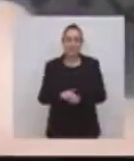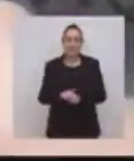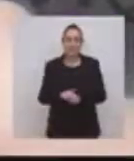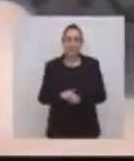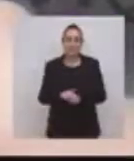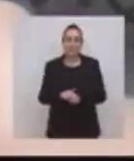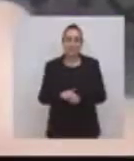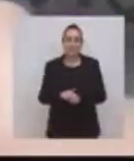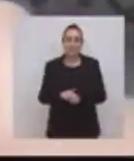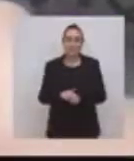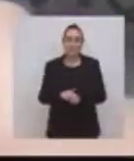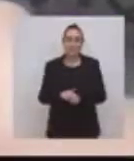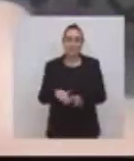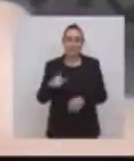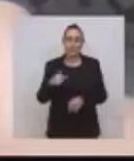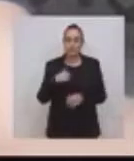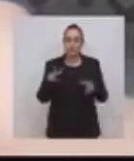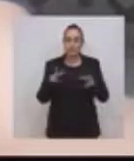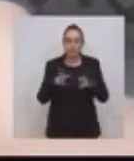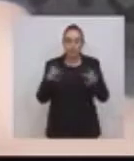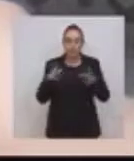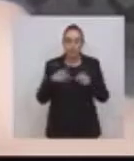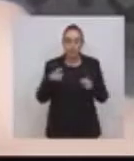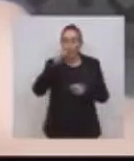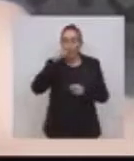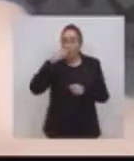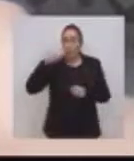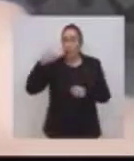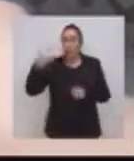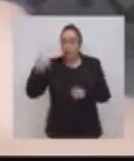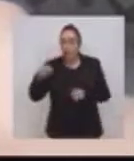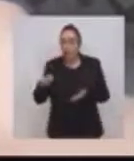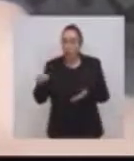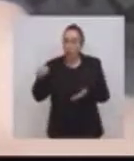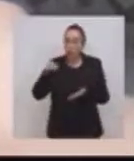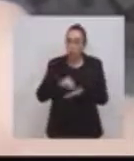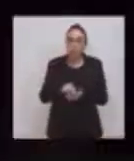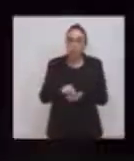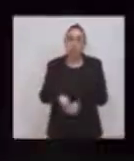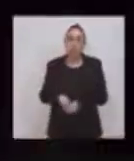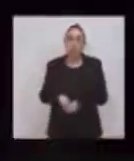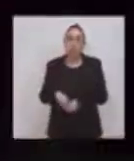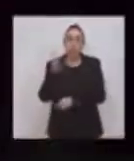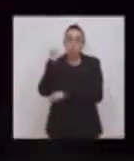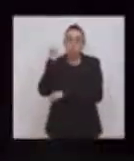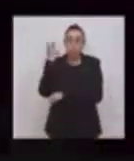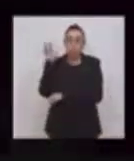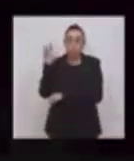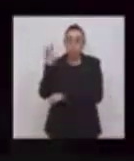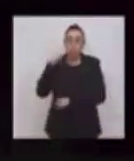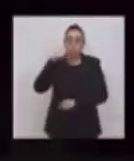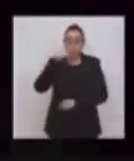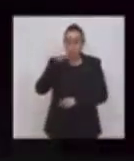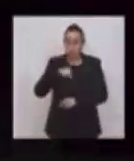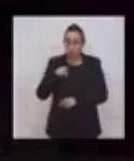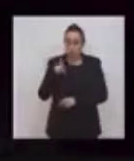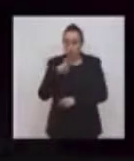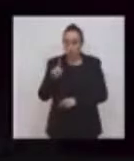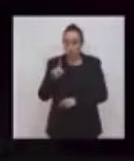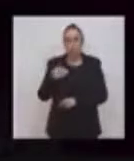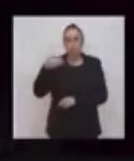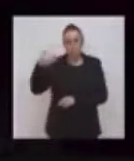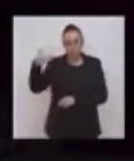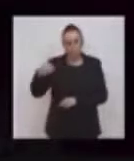Y estoy deseando que sea el año que viene para poder disfrutar de las ponencias que no hemos podido tener este año. En el espacio, sin